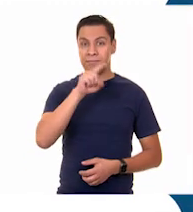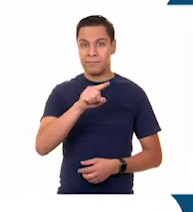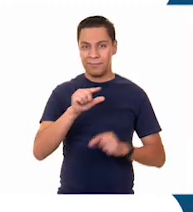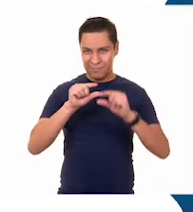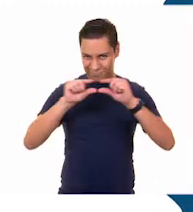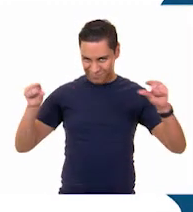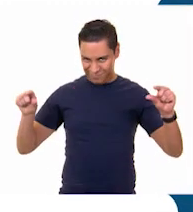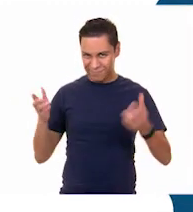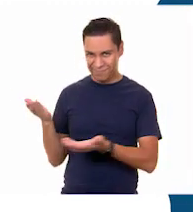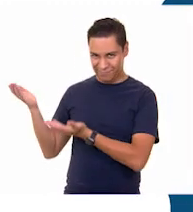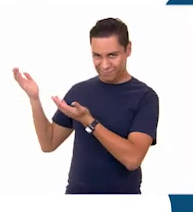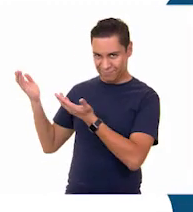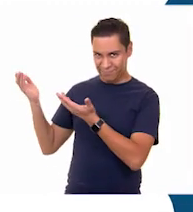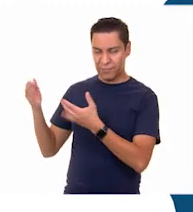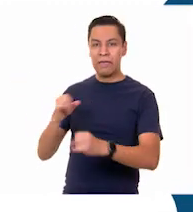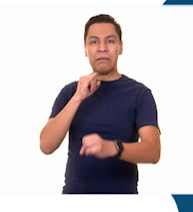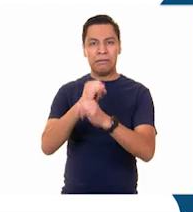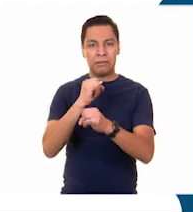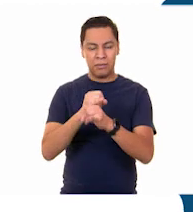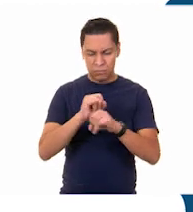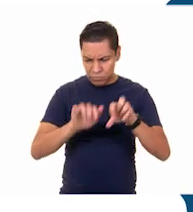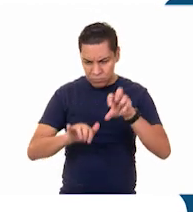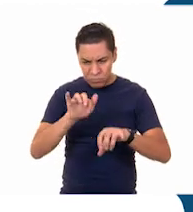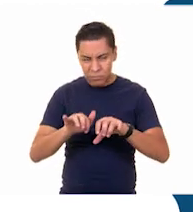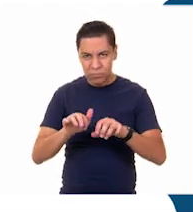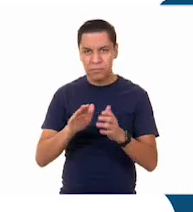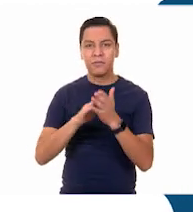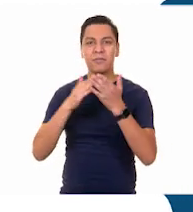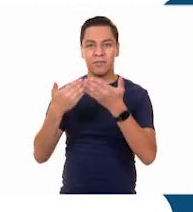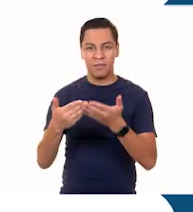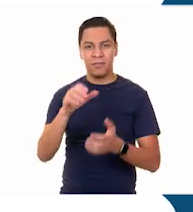los libros de texto en la página